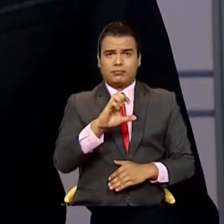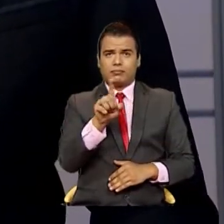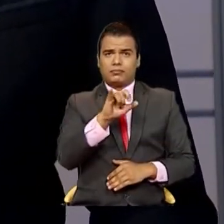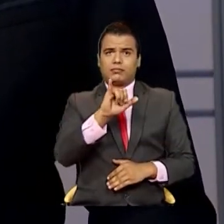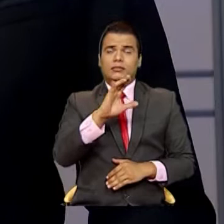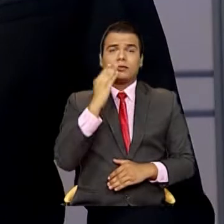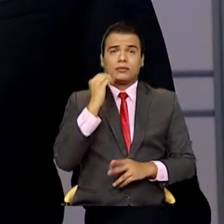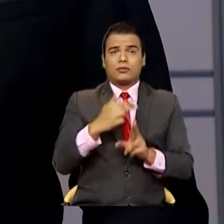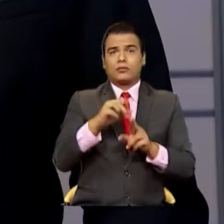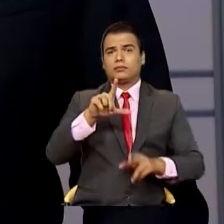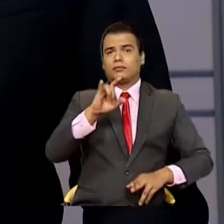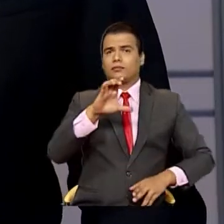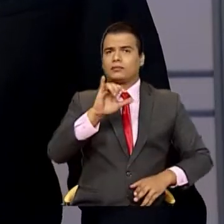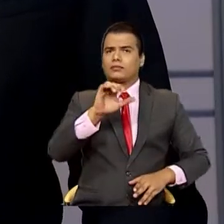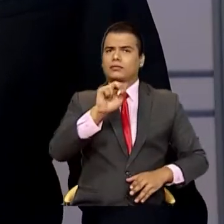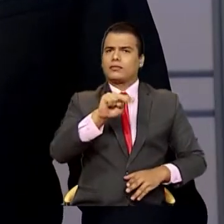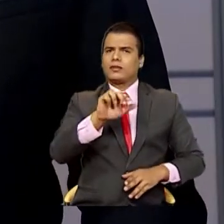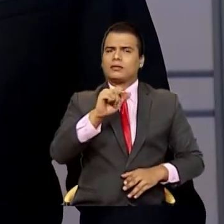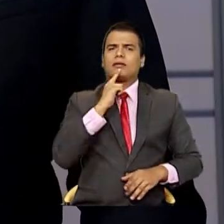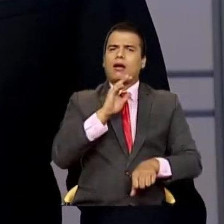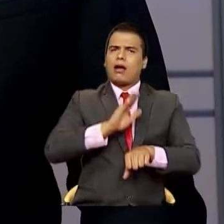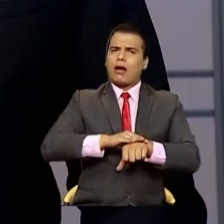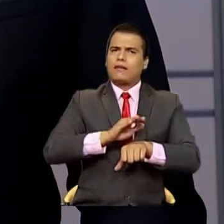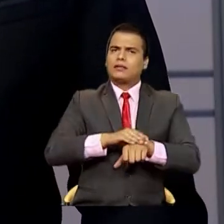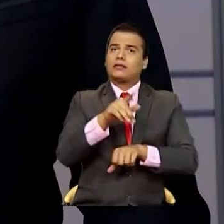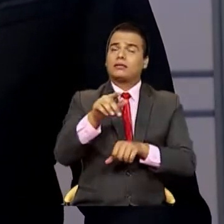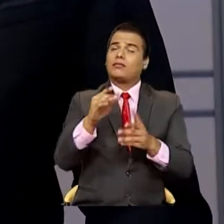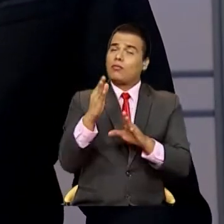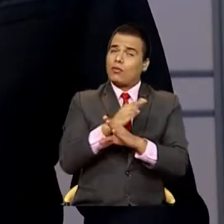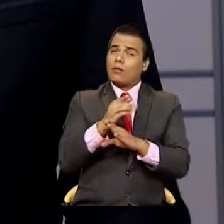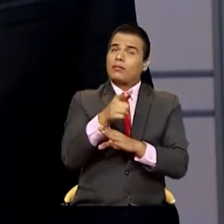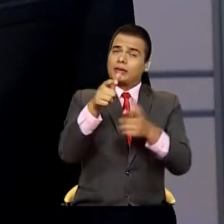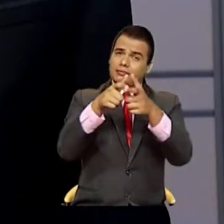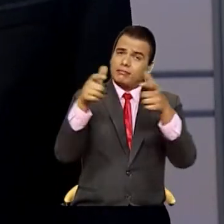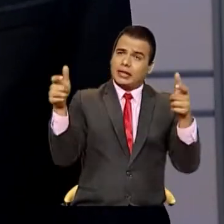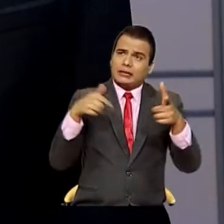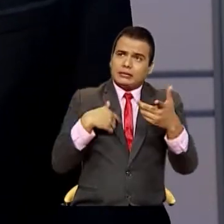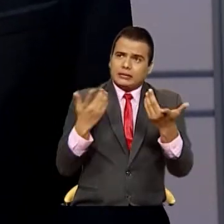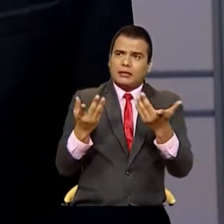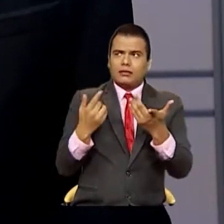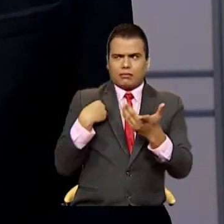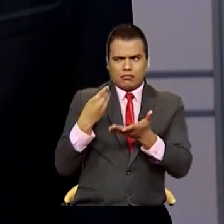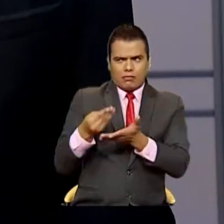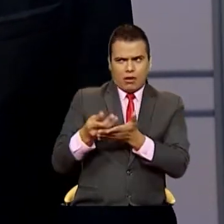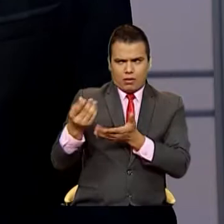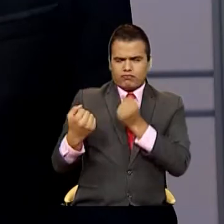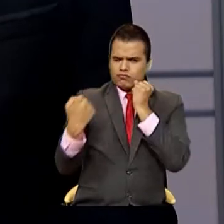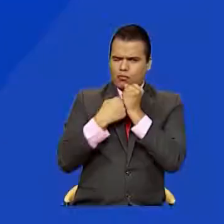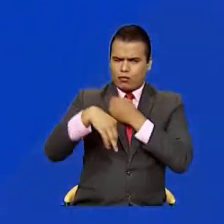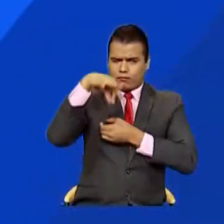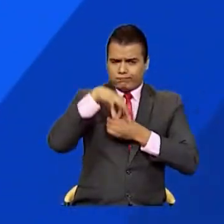compra y venta de votos y cómo derrotar estas prácticas que atentan contra el futuro de nuestras sociedades.